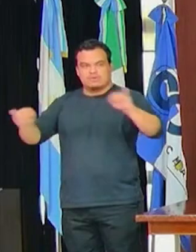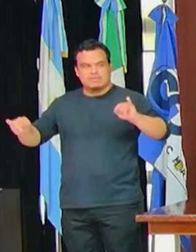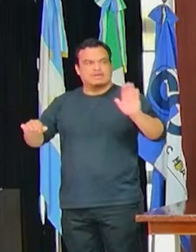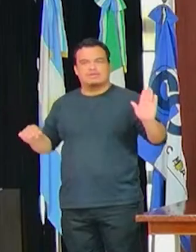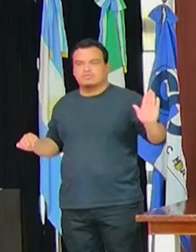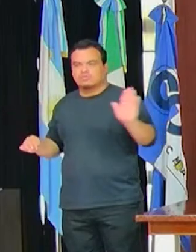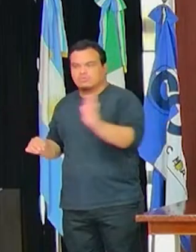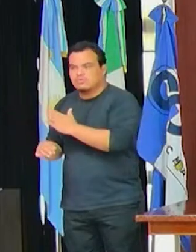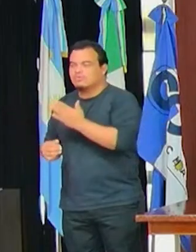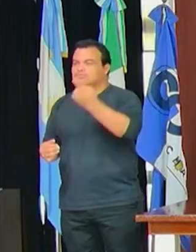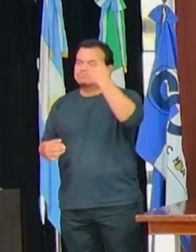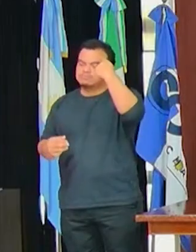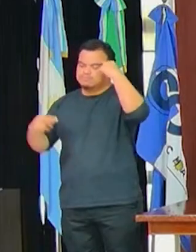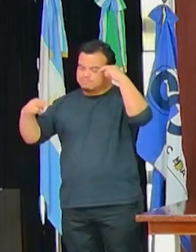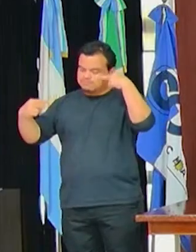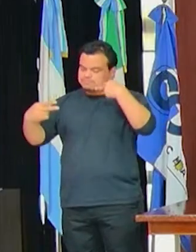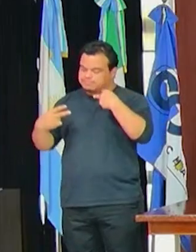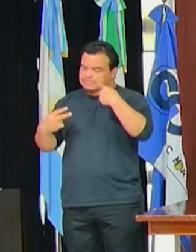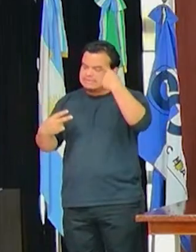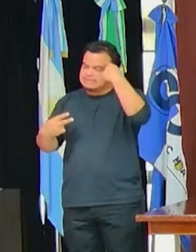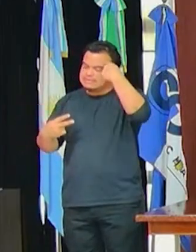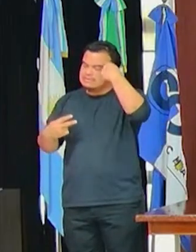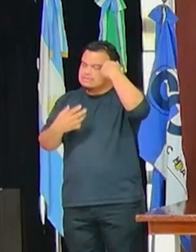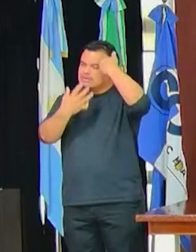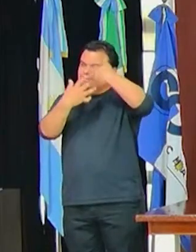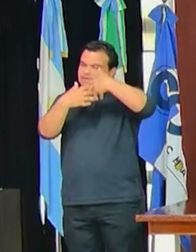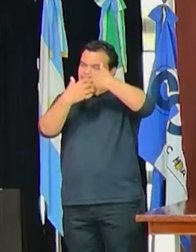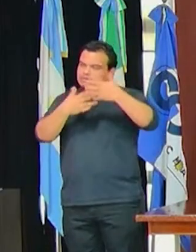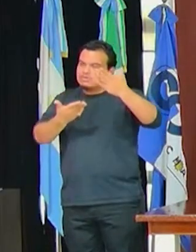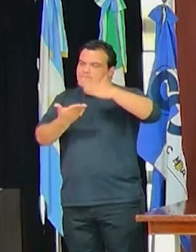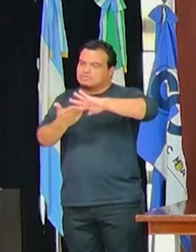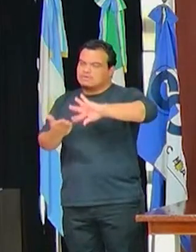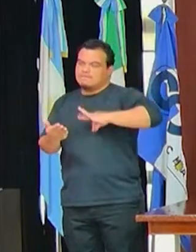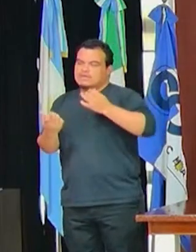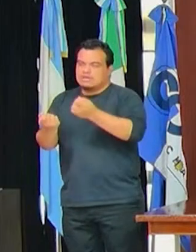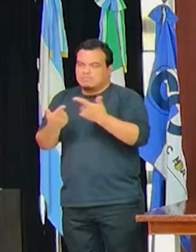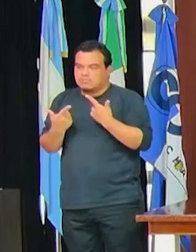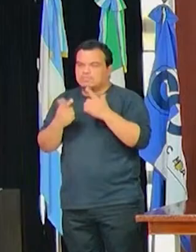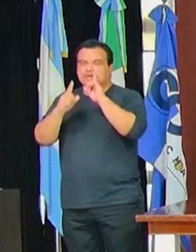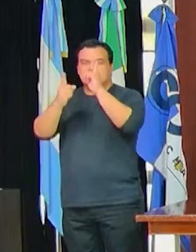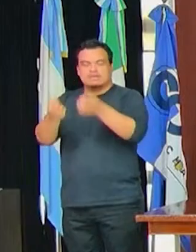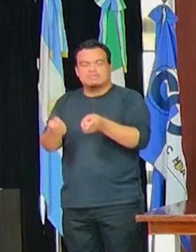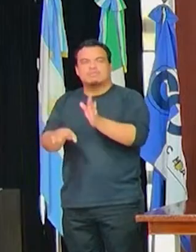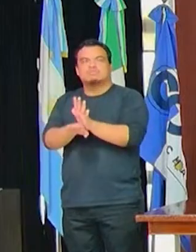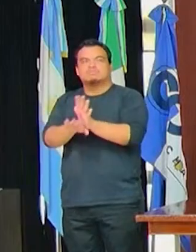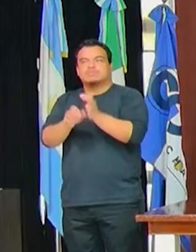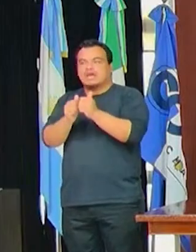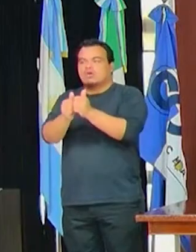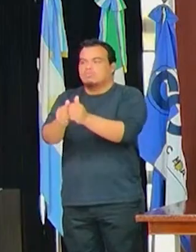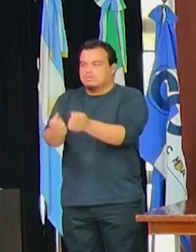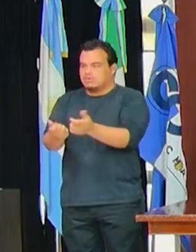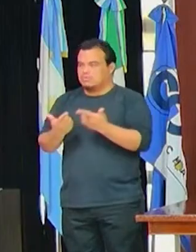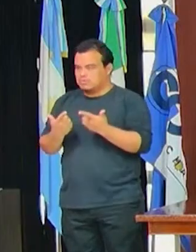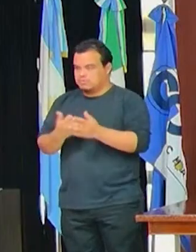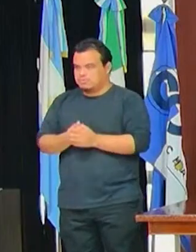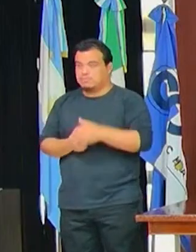siempre mirarnos, contemplarnos, acompañarnos y cuidarnos en todas estas etapas. Hoy